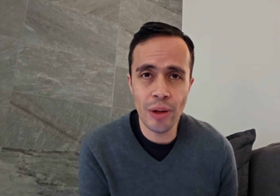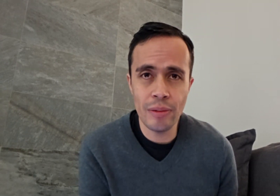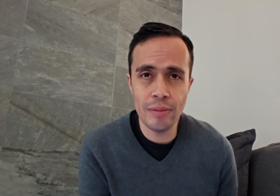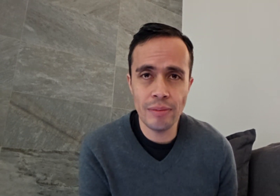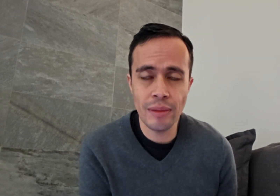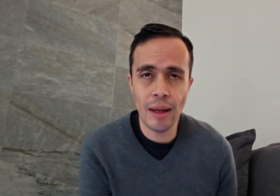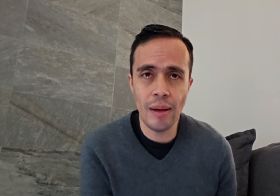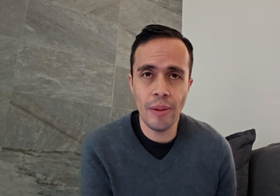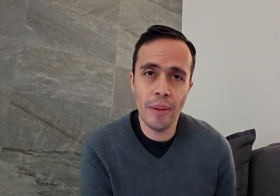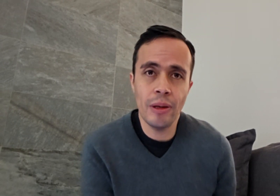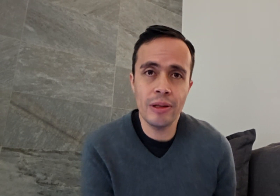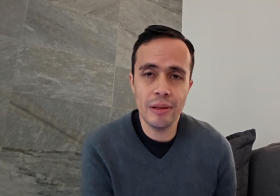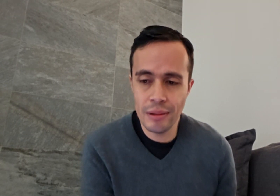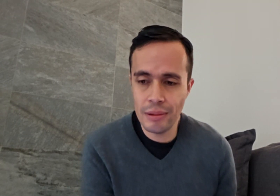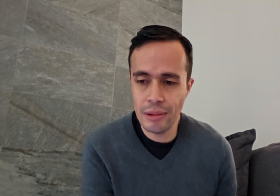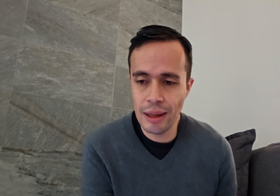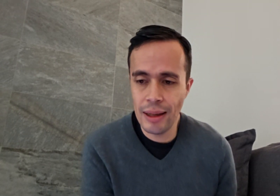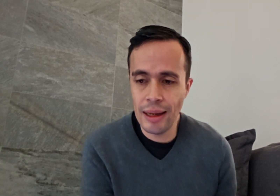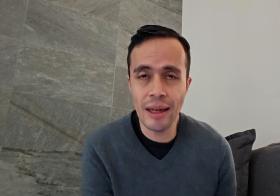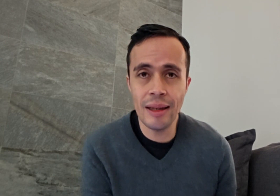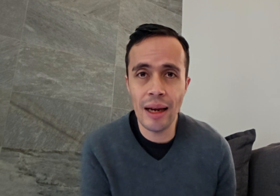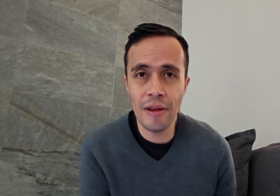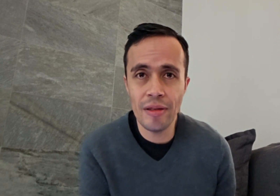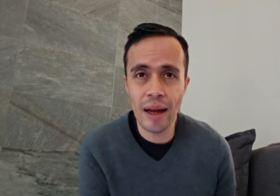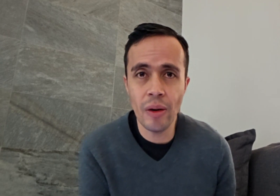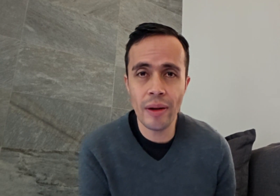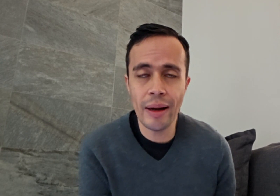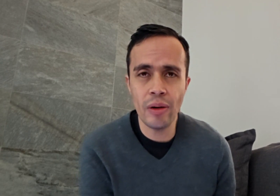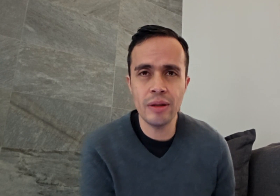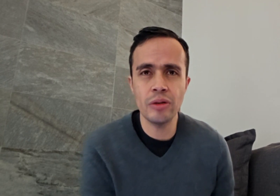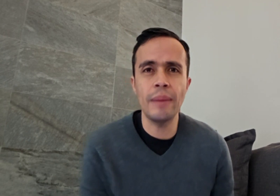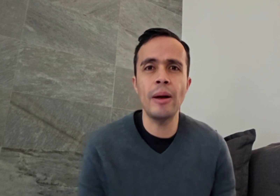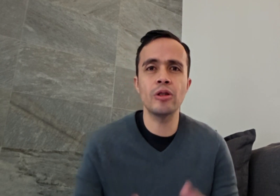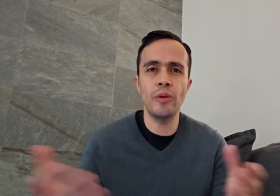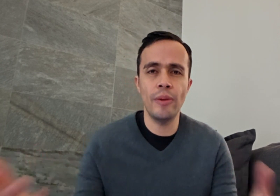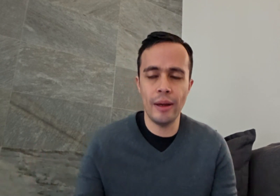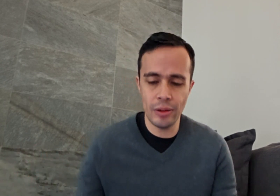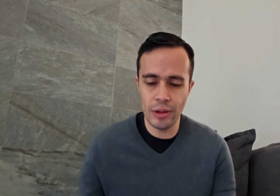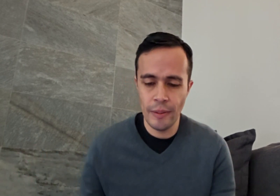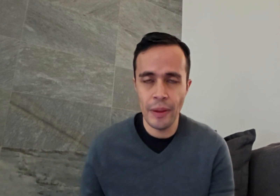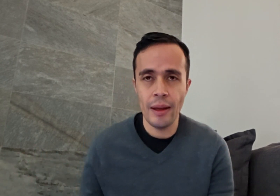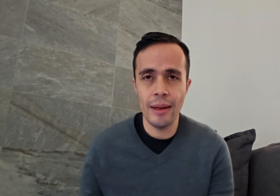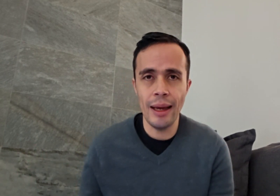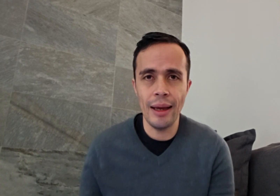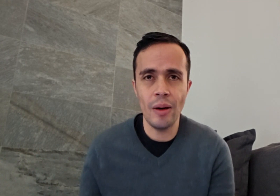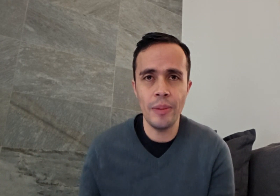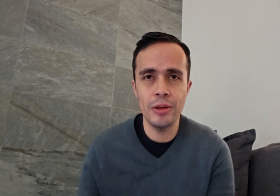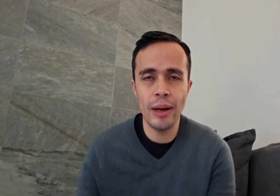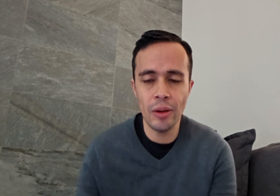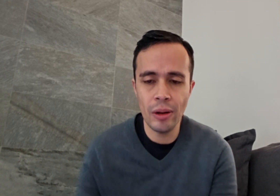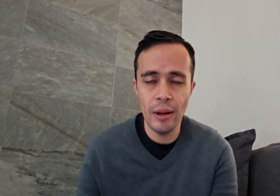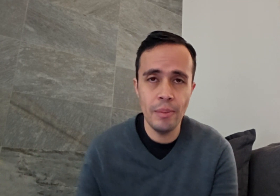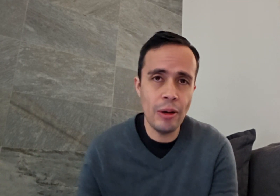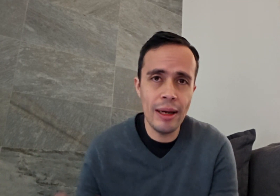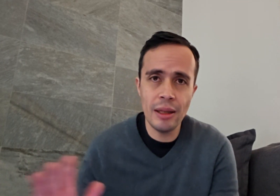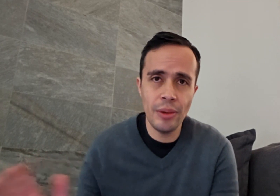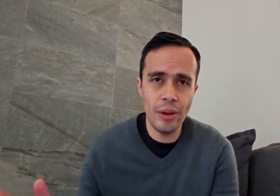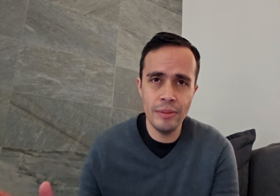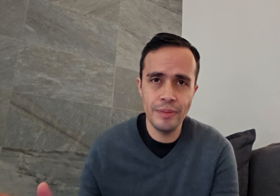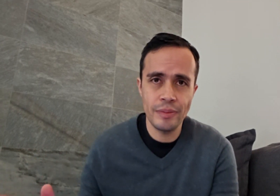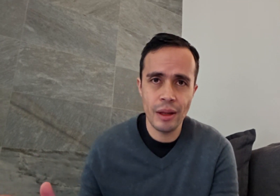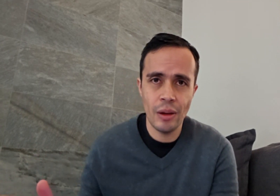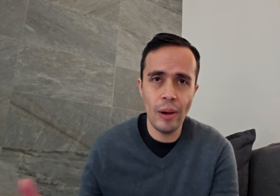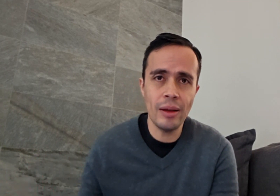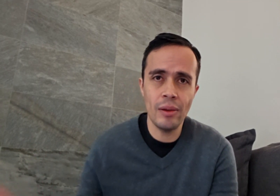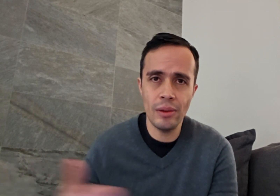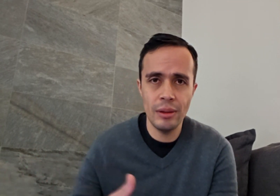la corrupción. Y bueno, pues se hacían de la vista gorda con estos llamados públicos de López Obrador, pero él